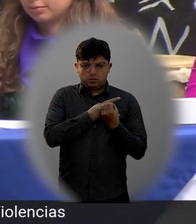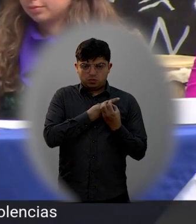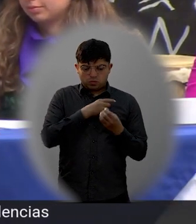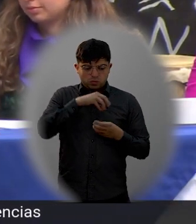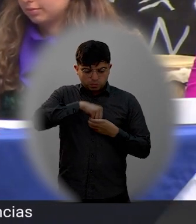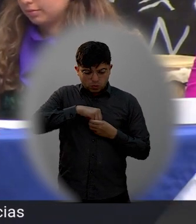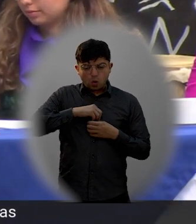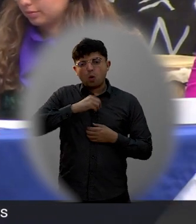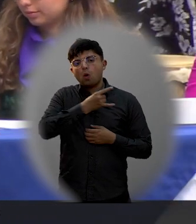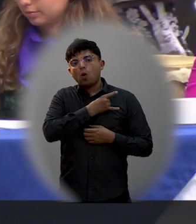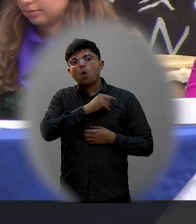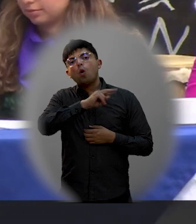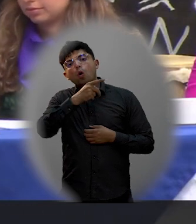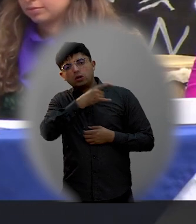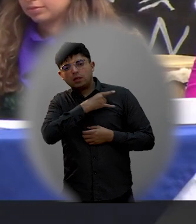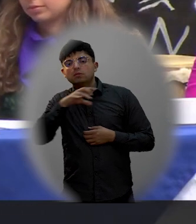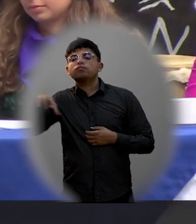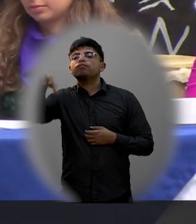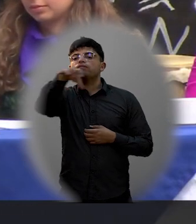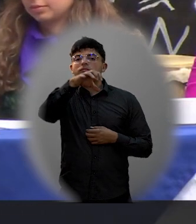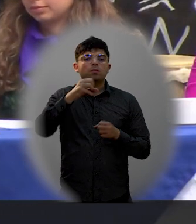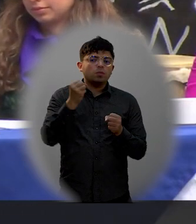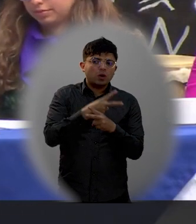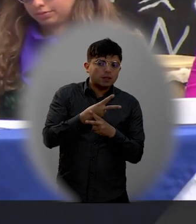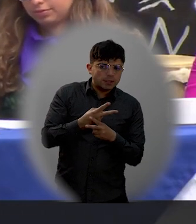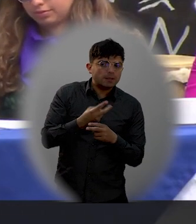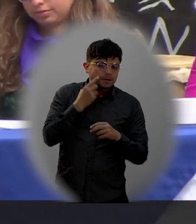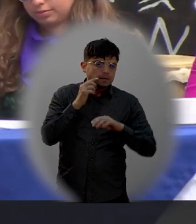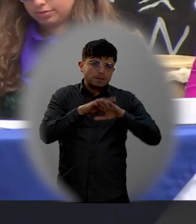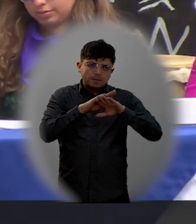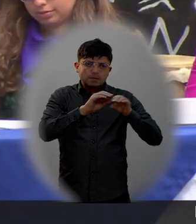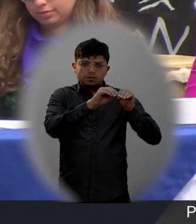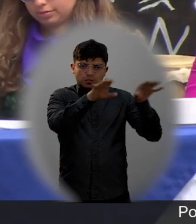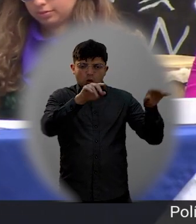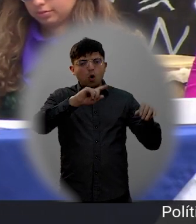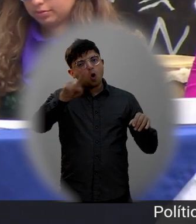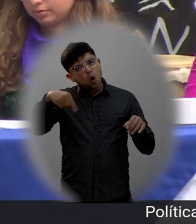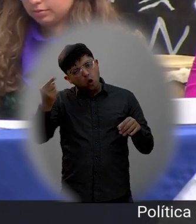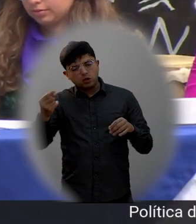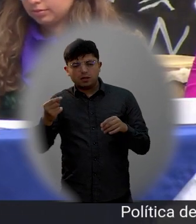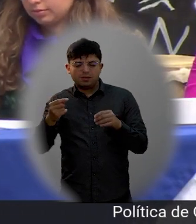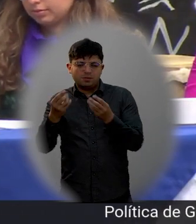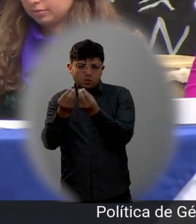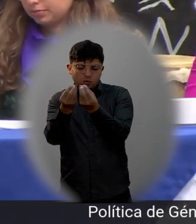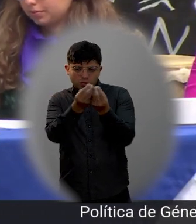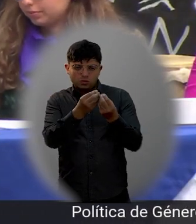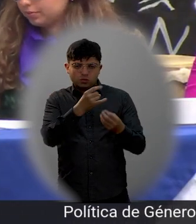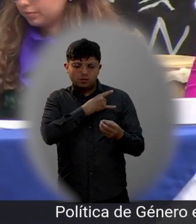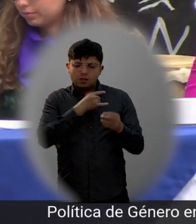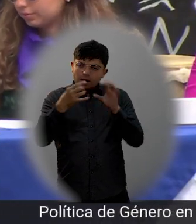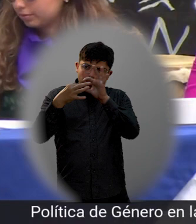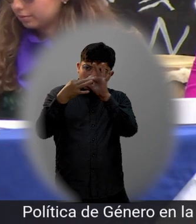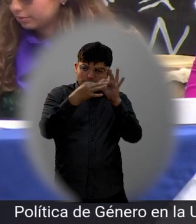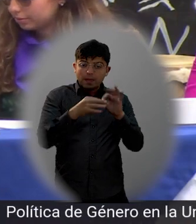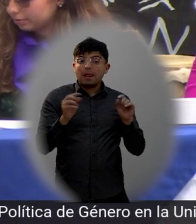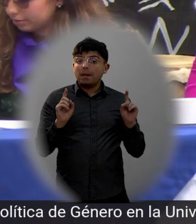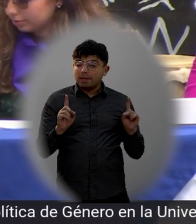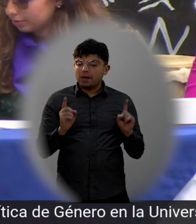en otras universidades, buscar alianzas con otras colectivas de otras universidades, pero